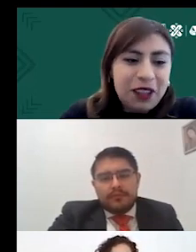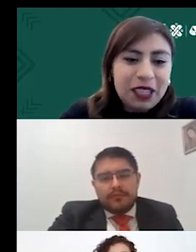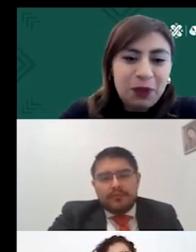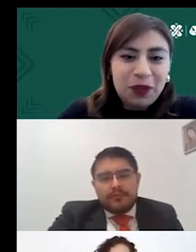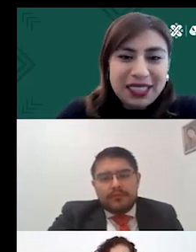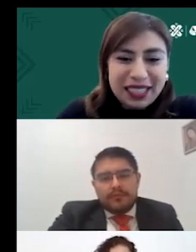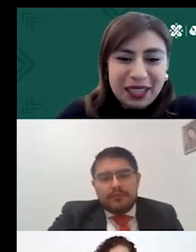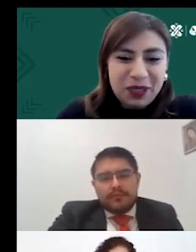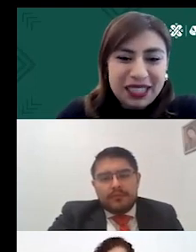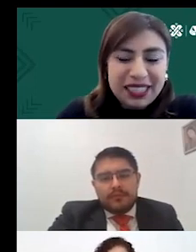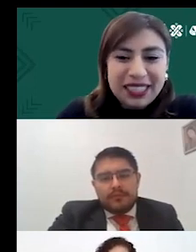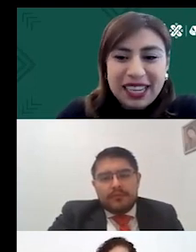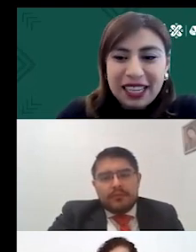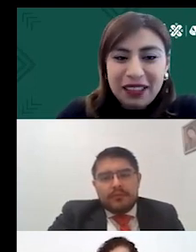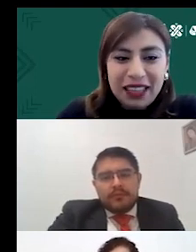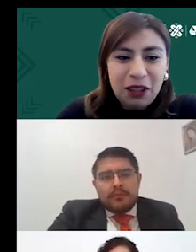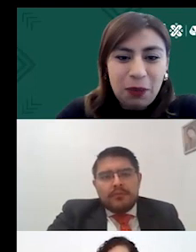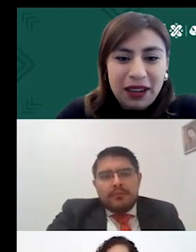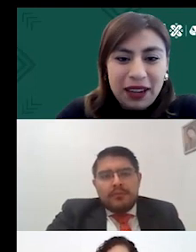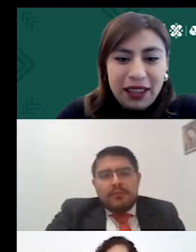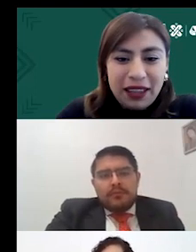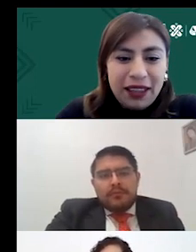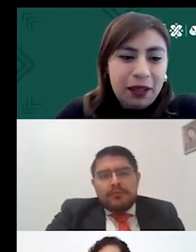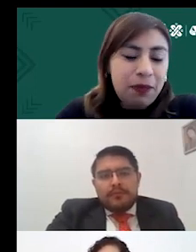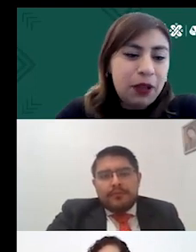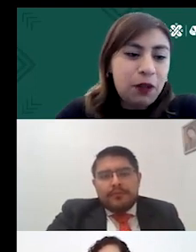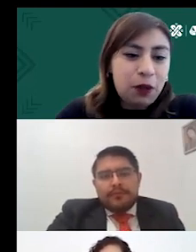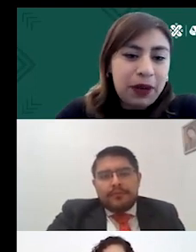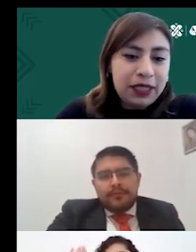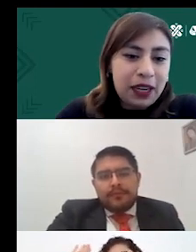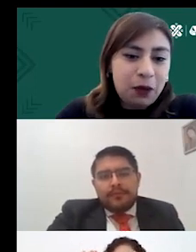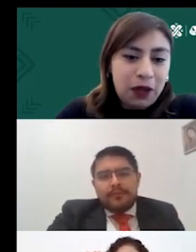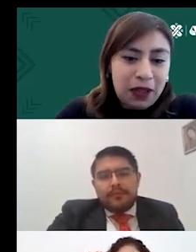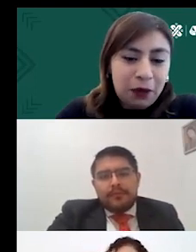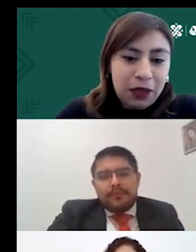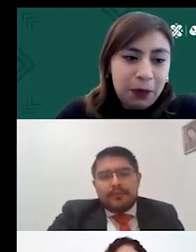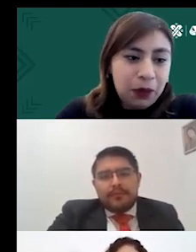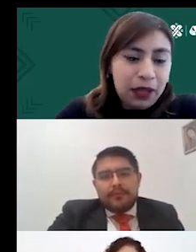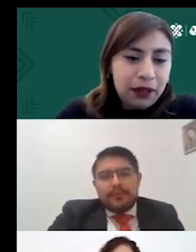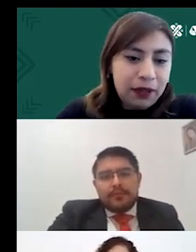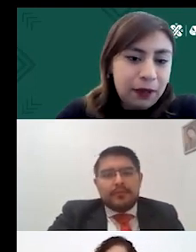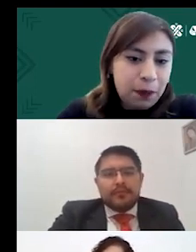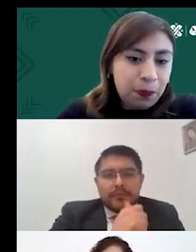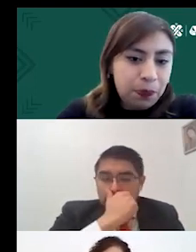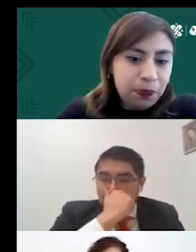Gracias, esas son todas las preguntas que tenemos en el chat. Si alguien quiere tomar el micrófono para hacer alguna otra